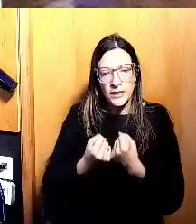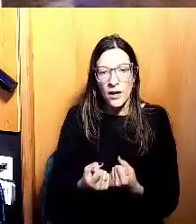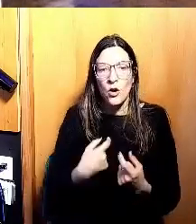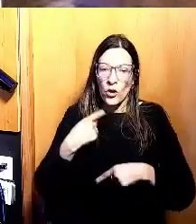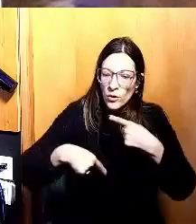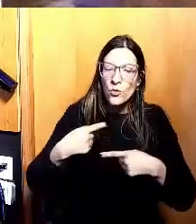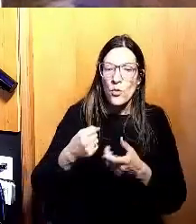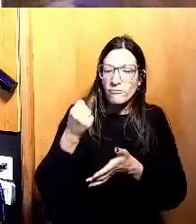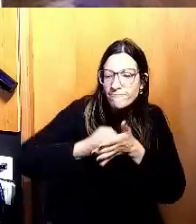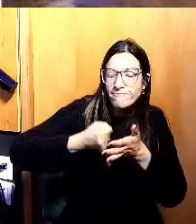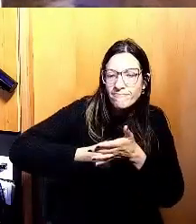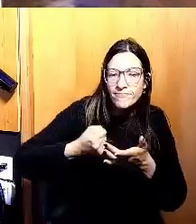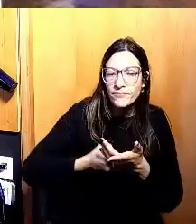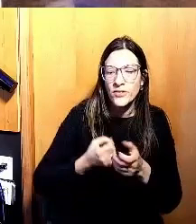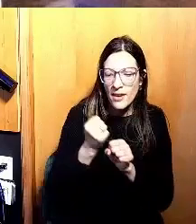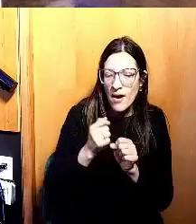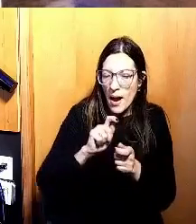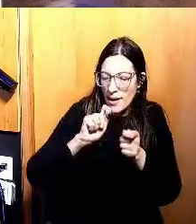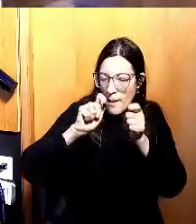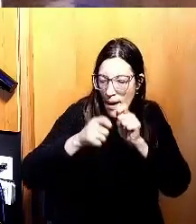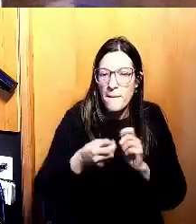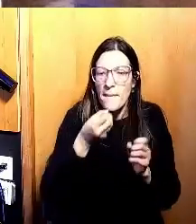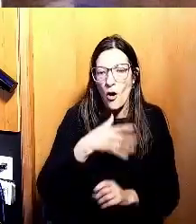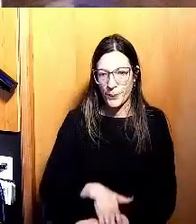datos sobre ese modelo y seguirlo mejorando.